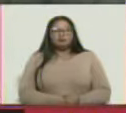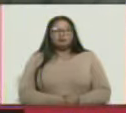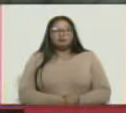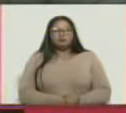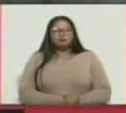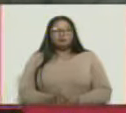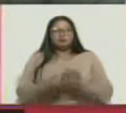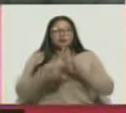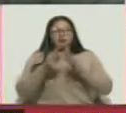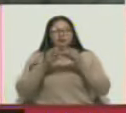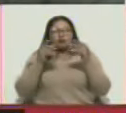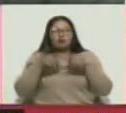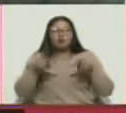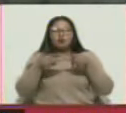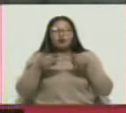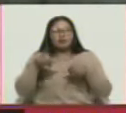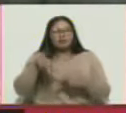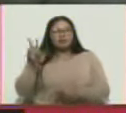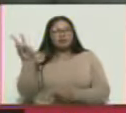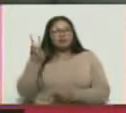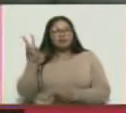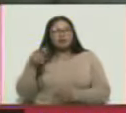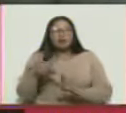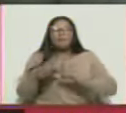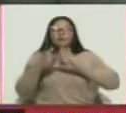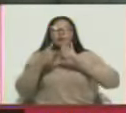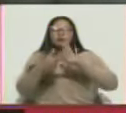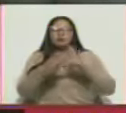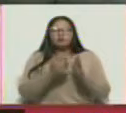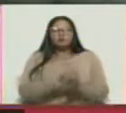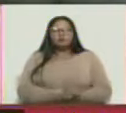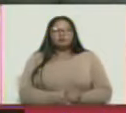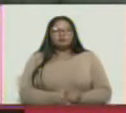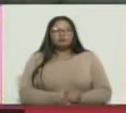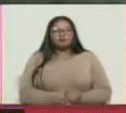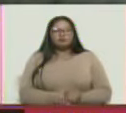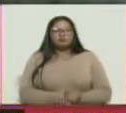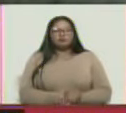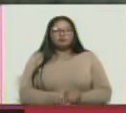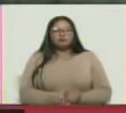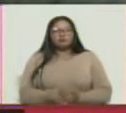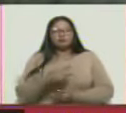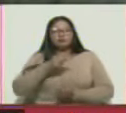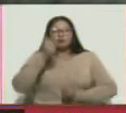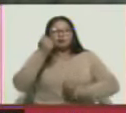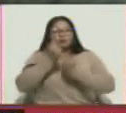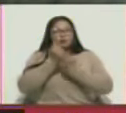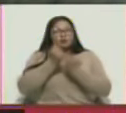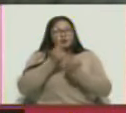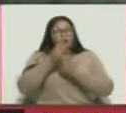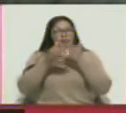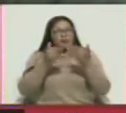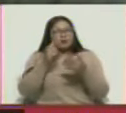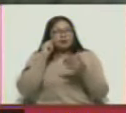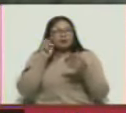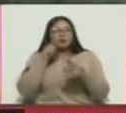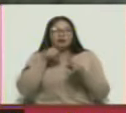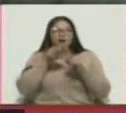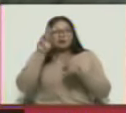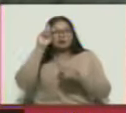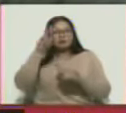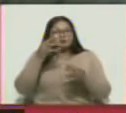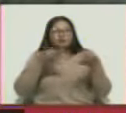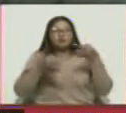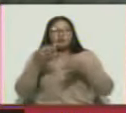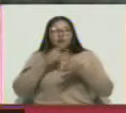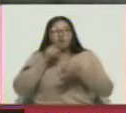en marcha en casi todos los estados venezolanos mostrando y demostrando el apoyo y la solidaridad a la causa justa del